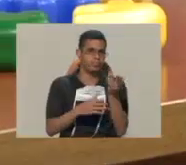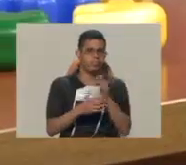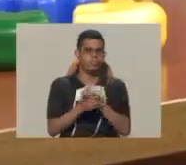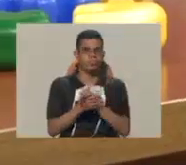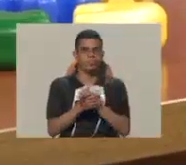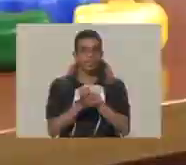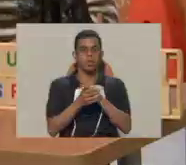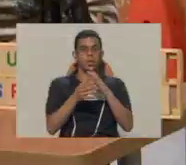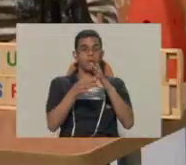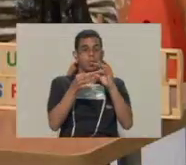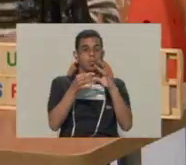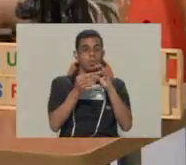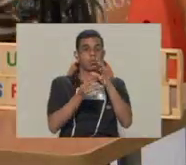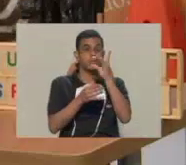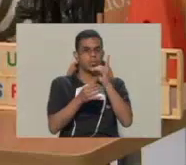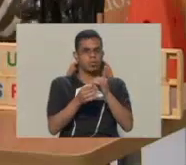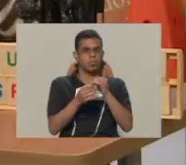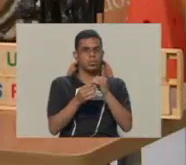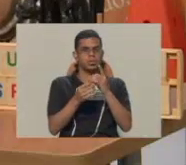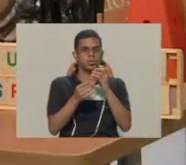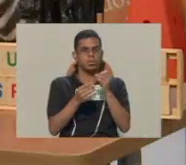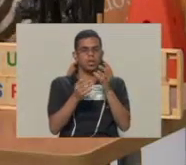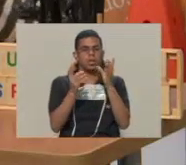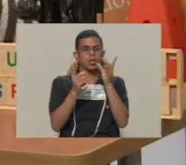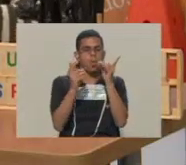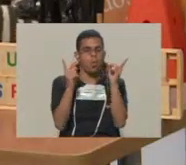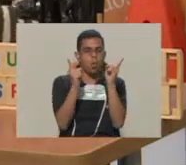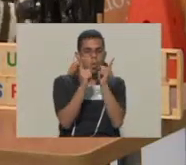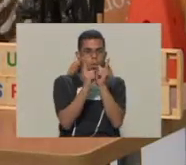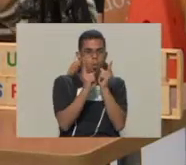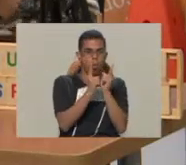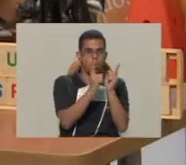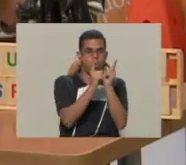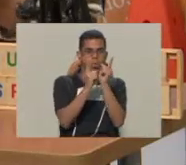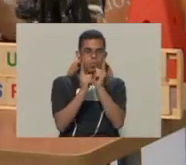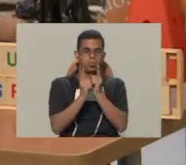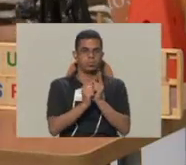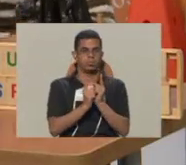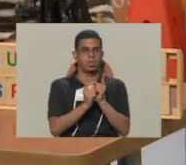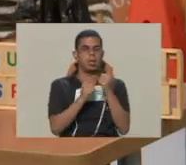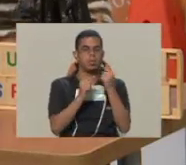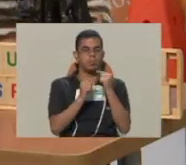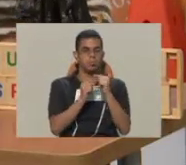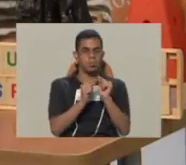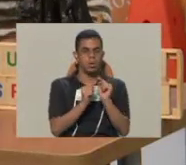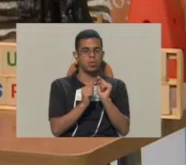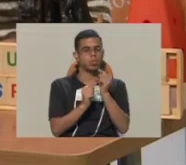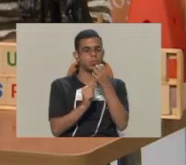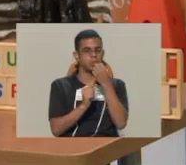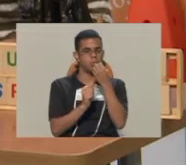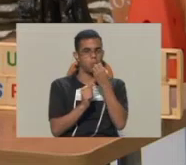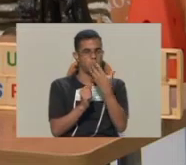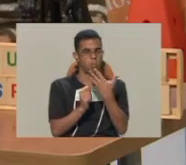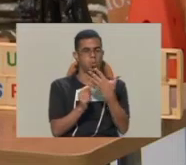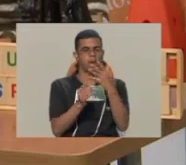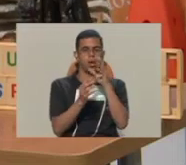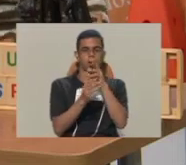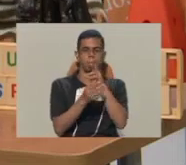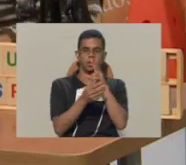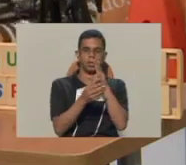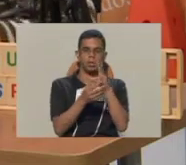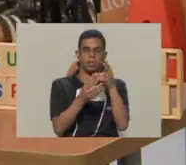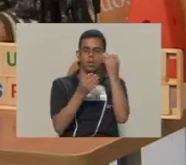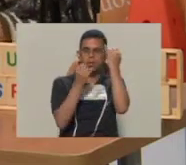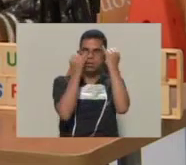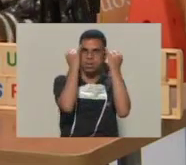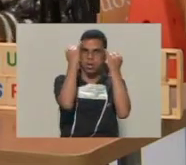las narraciones de los cuentos tienen que ser coherentes, pues van a ser cuentos cortos porque son pequeños, ¿verdad? Otra de las actividades que vamos a hacer con